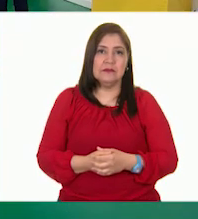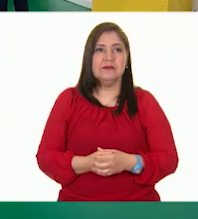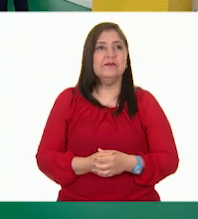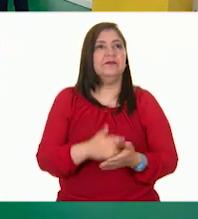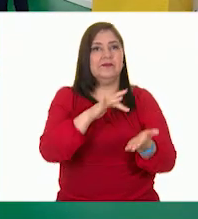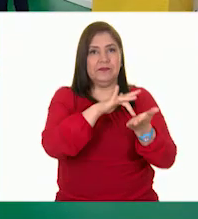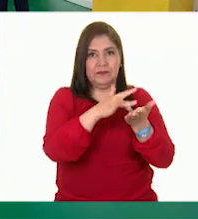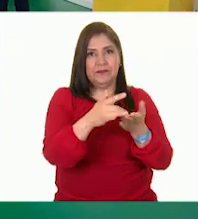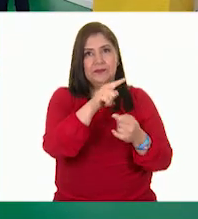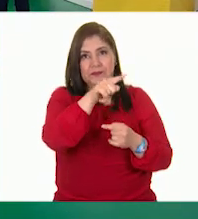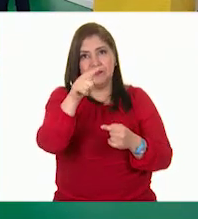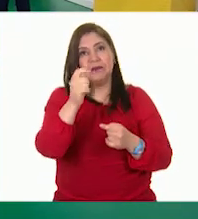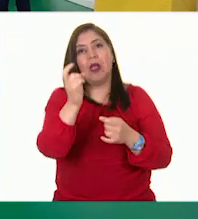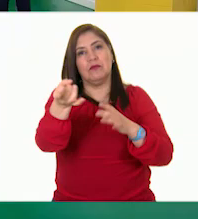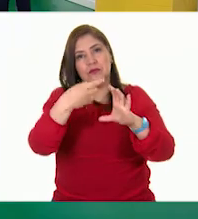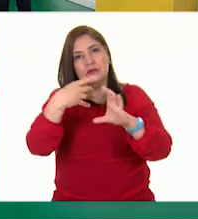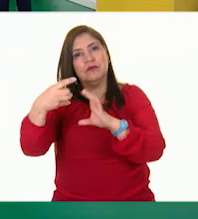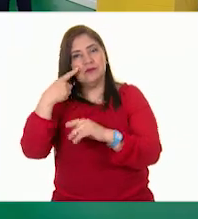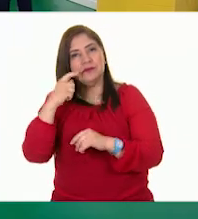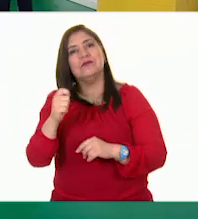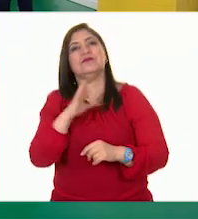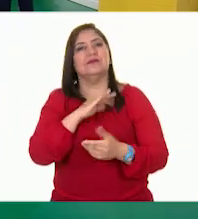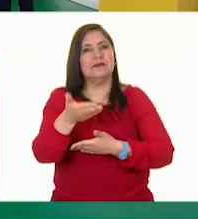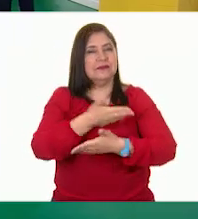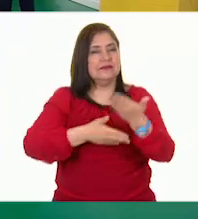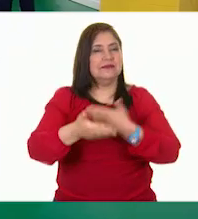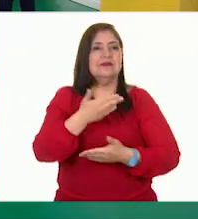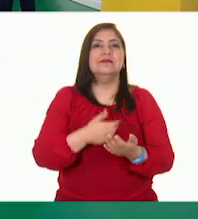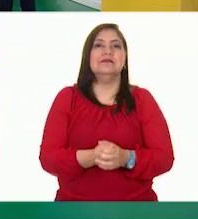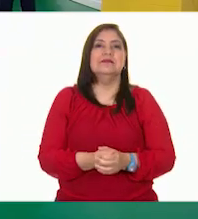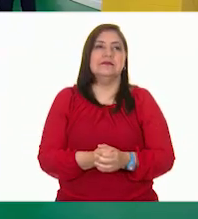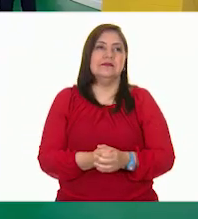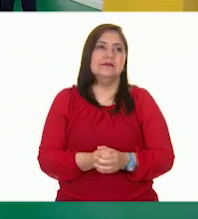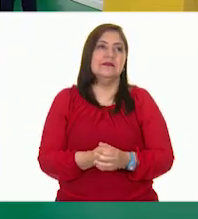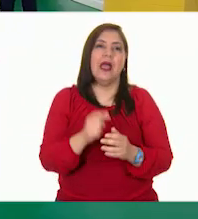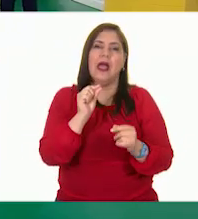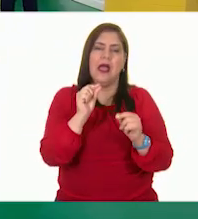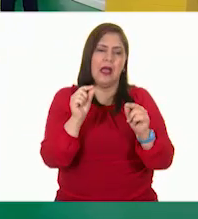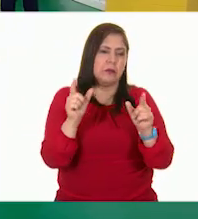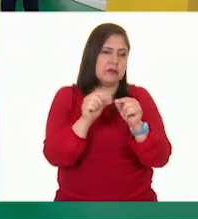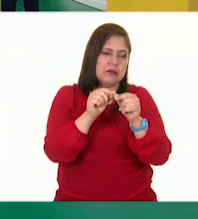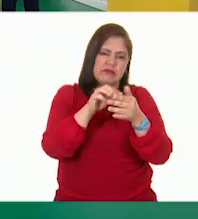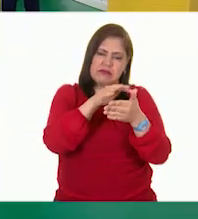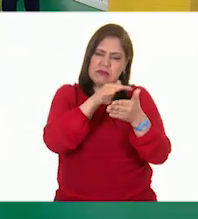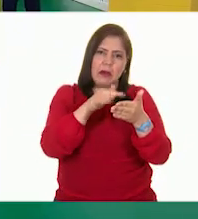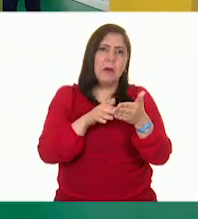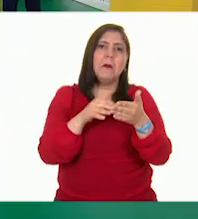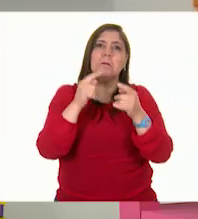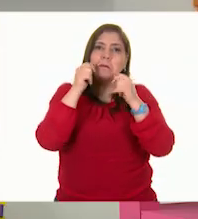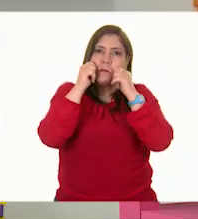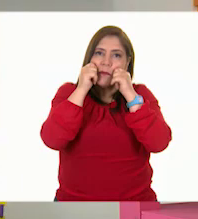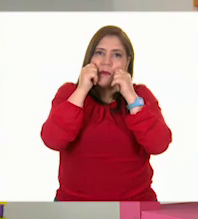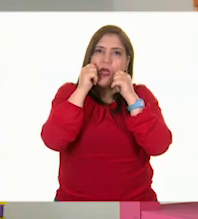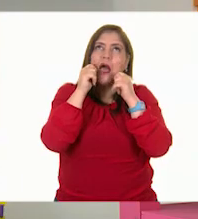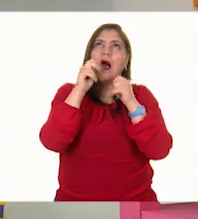Muchas gracias por lo que nos comparten. Y aunque el texto era muy cortito, a mí me parece interesante que se